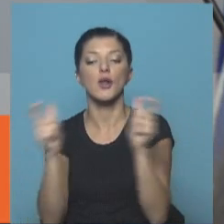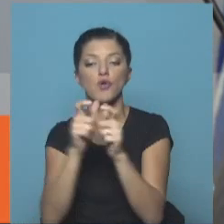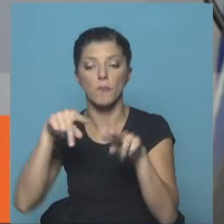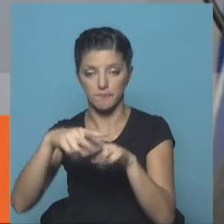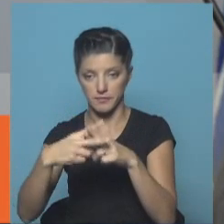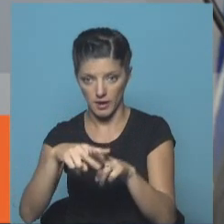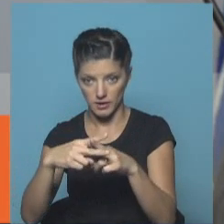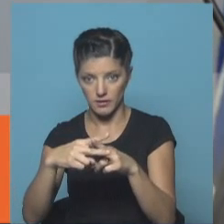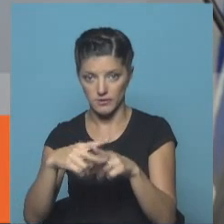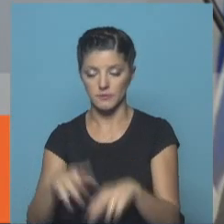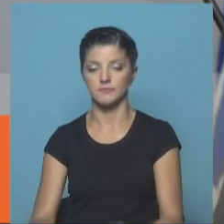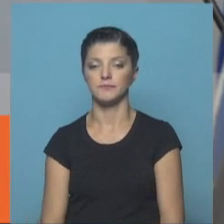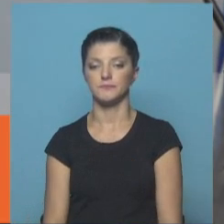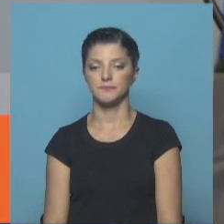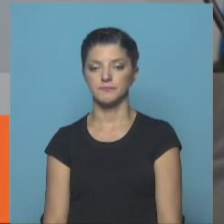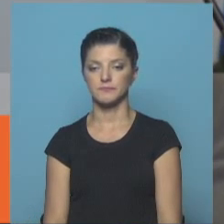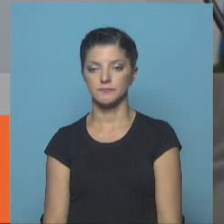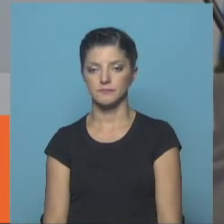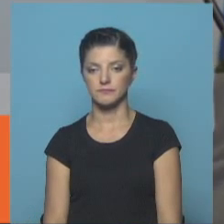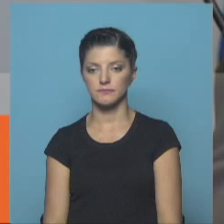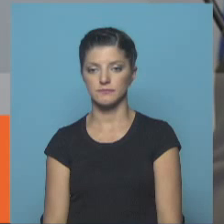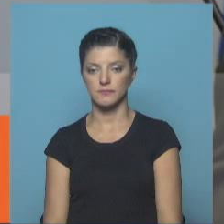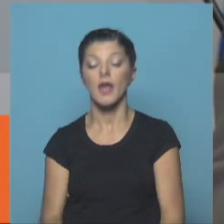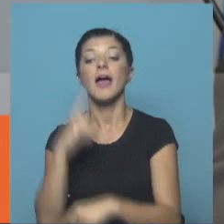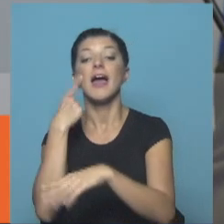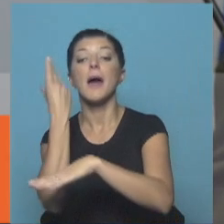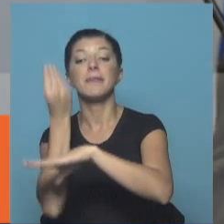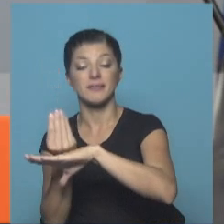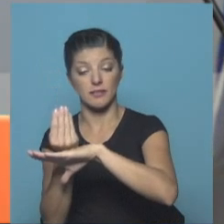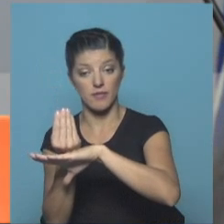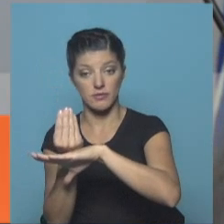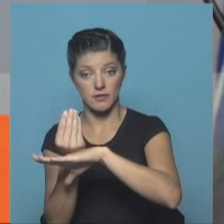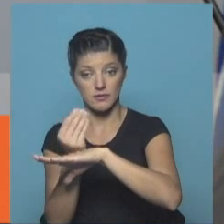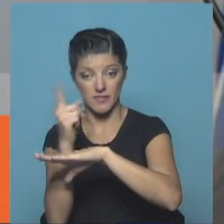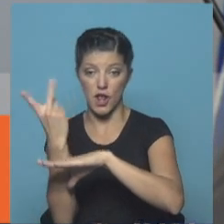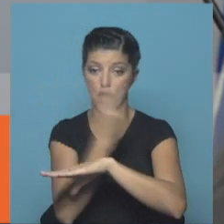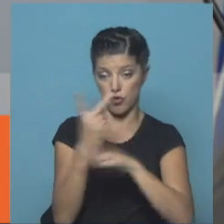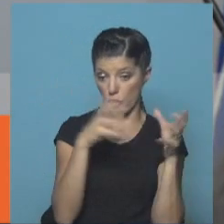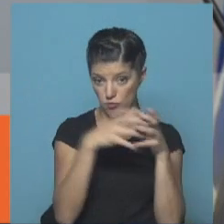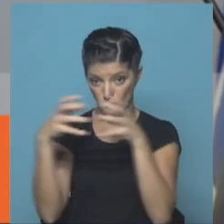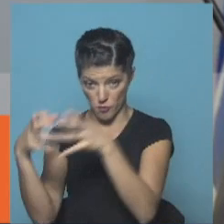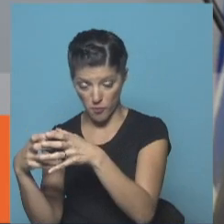técnicas entre los delegados, los representantes de ambos bloques